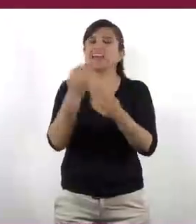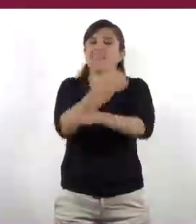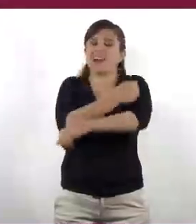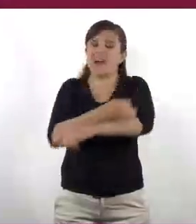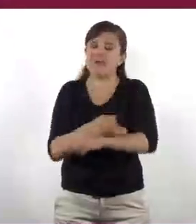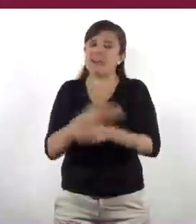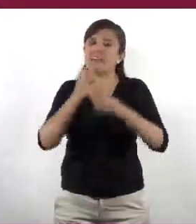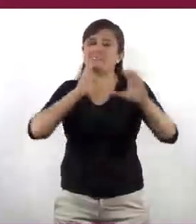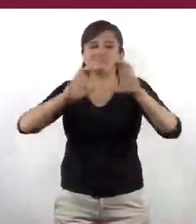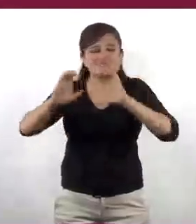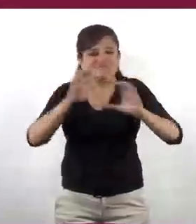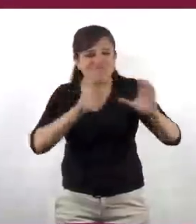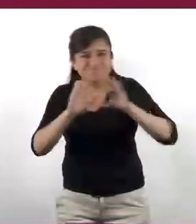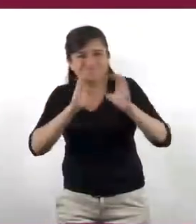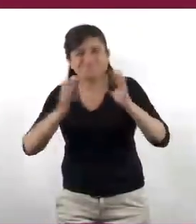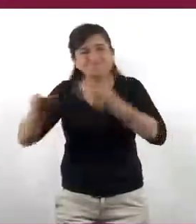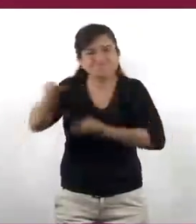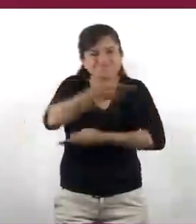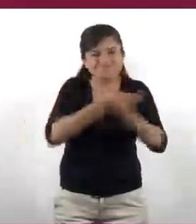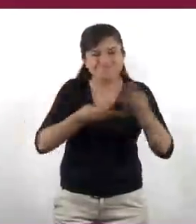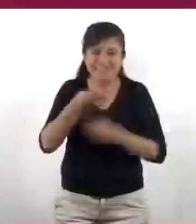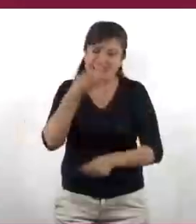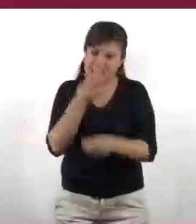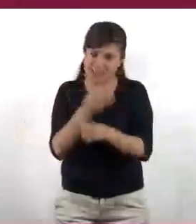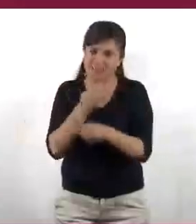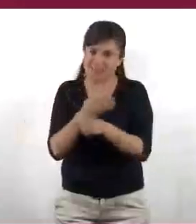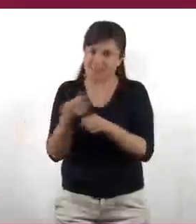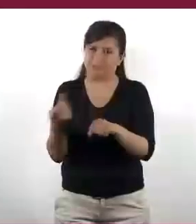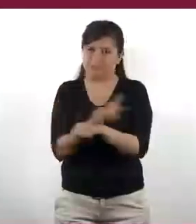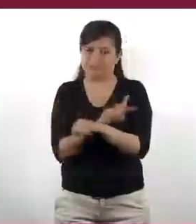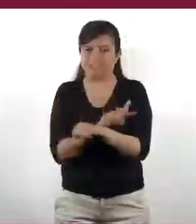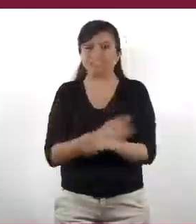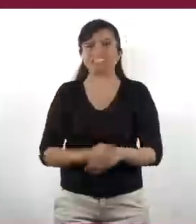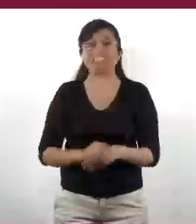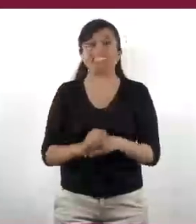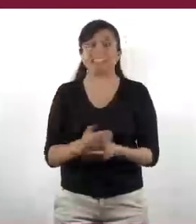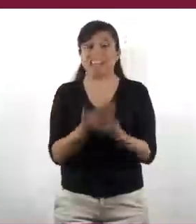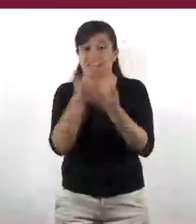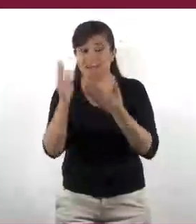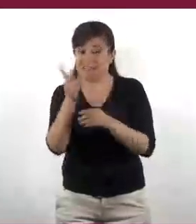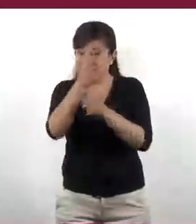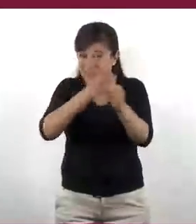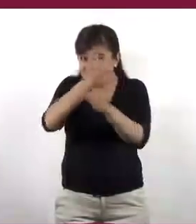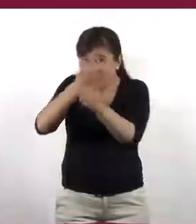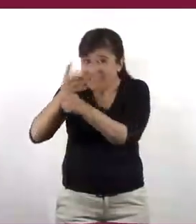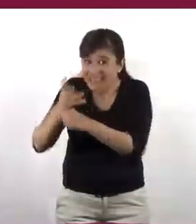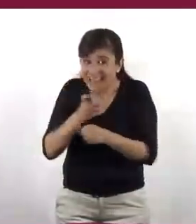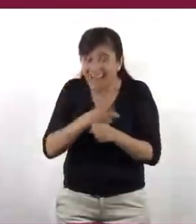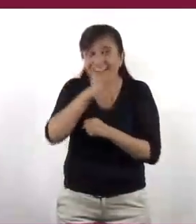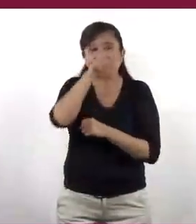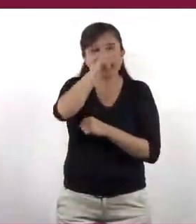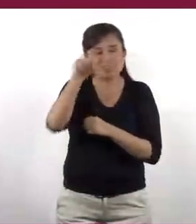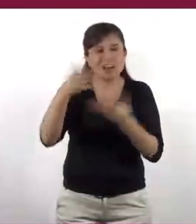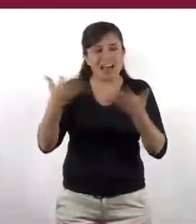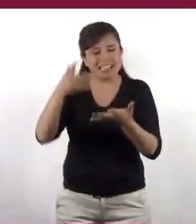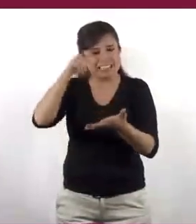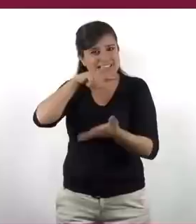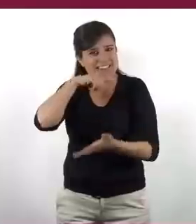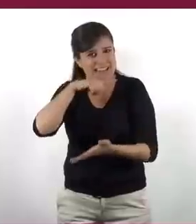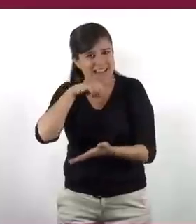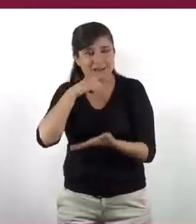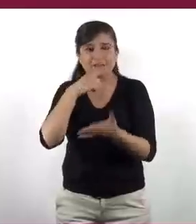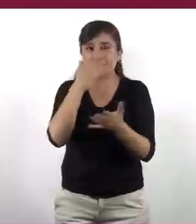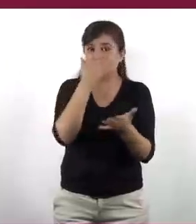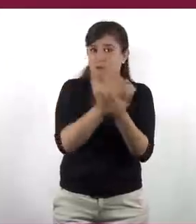familia, especialmente en este tiempo. Además, las y los invitamos a tener a la mano un lápiz y